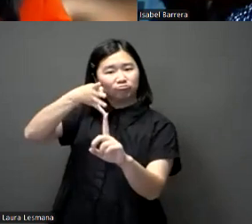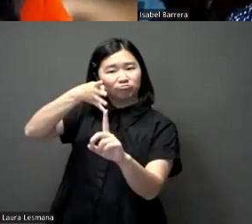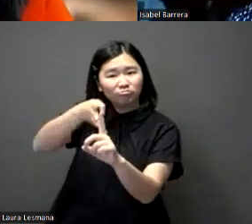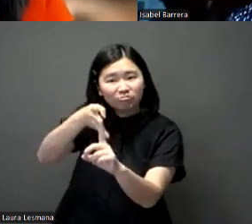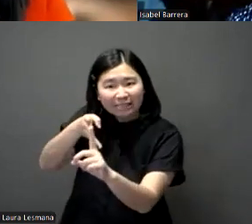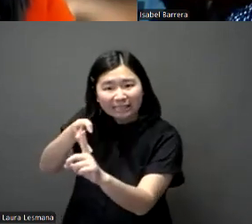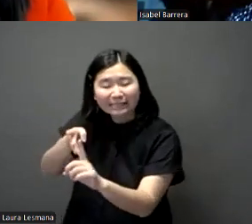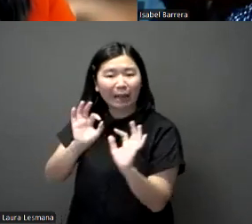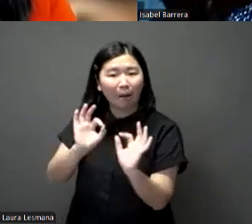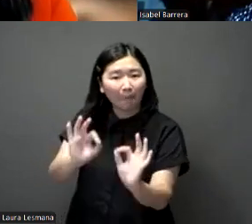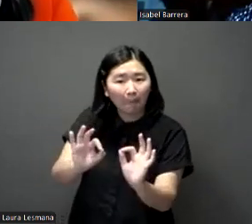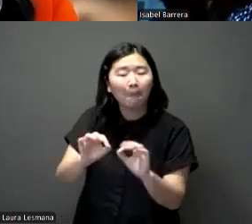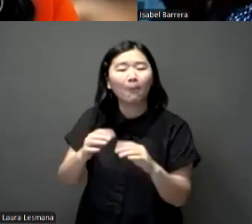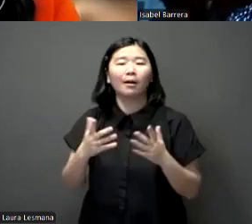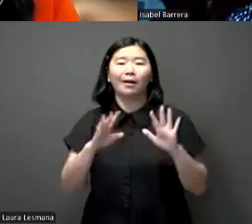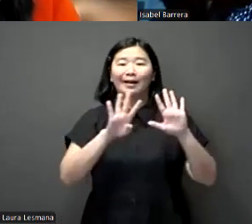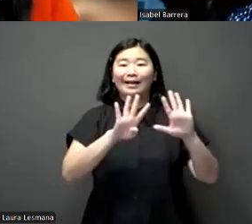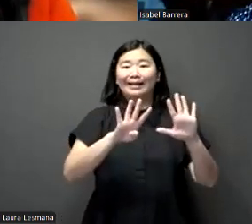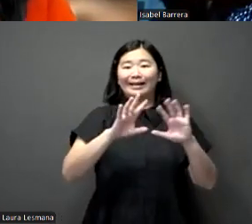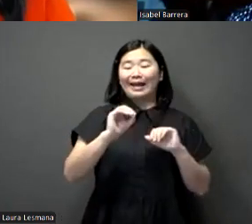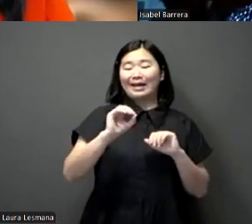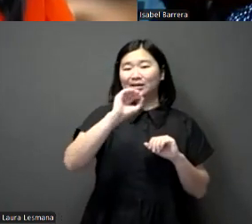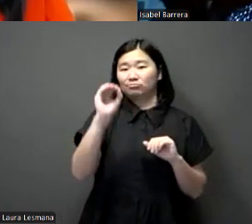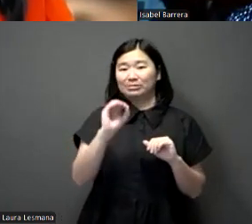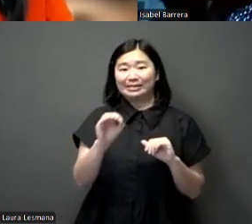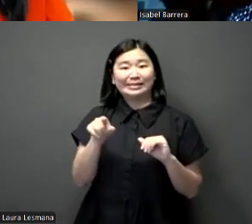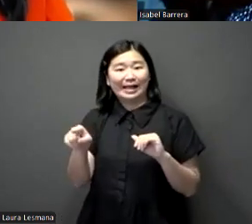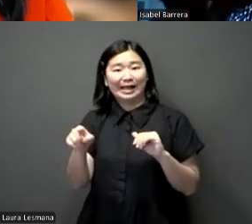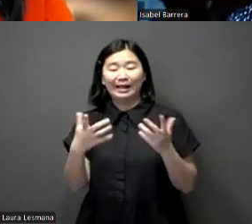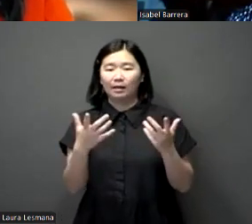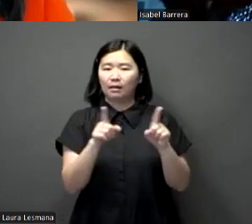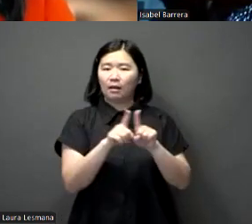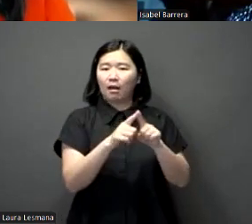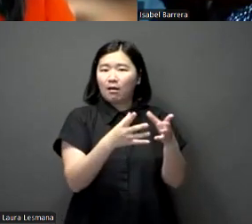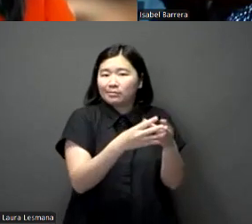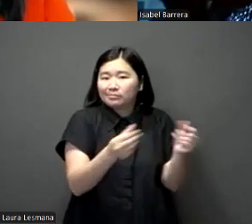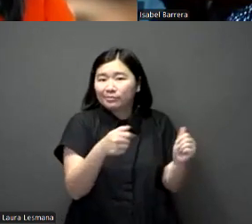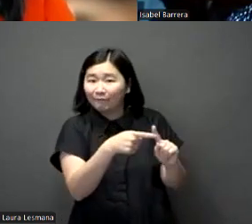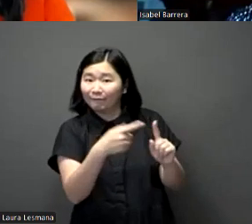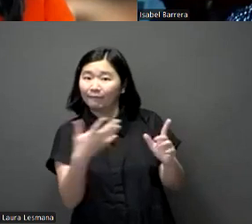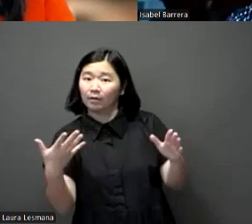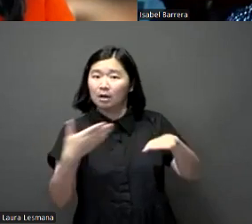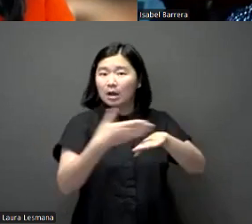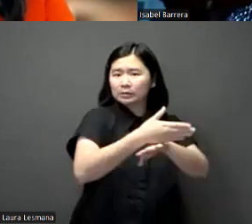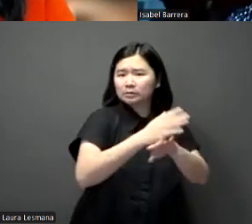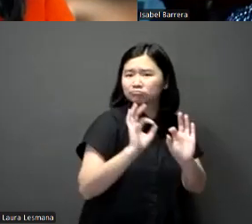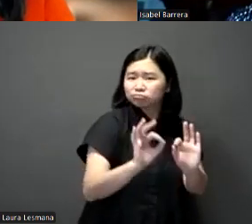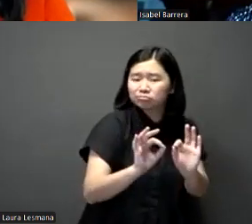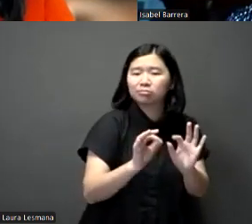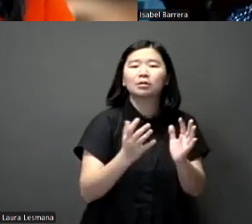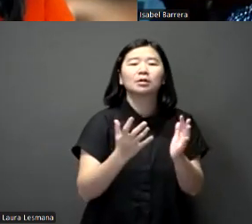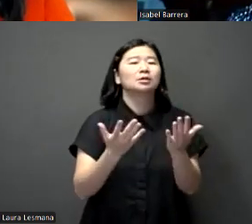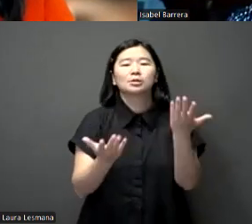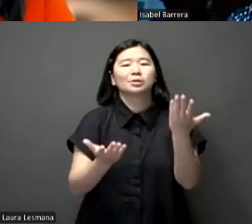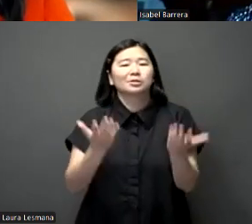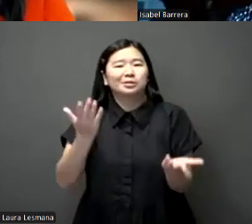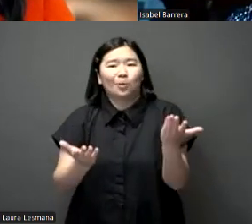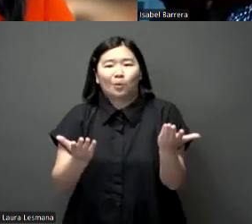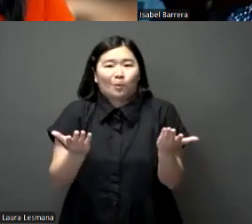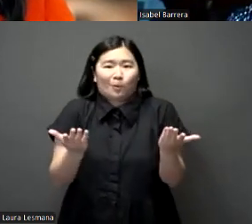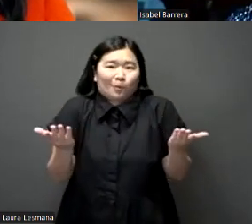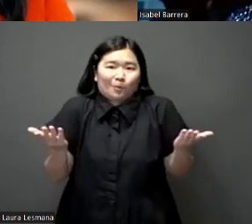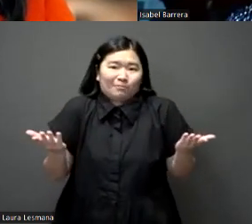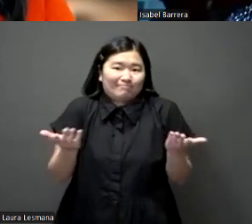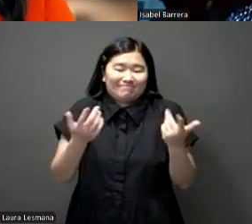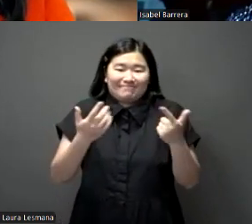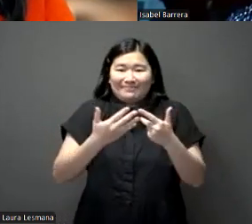para alcanzar estas metas de cobertura y, por lo tanto, llegar a este umbral propuesto, ¿cierto?, por la Organización Mundial de la Salud.